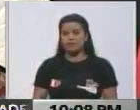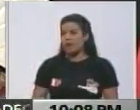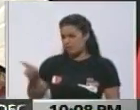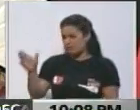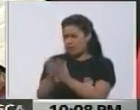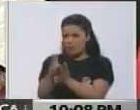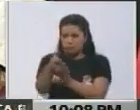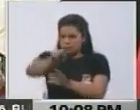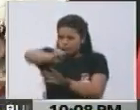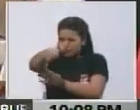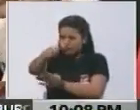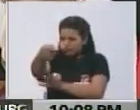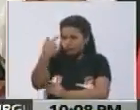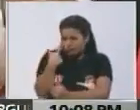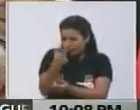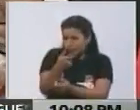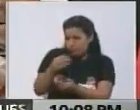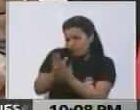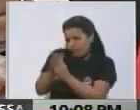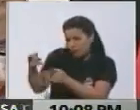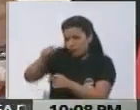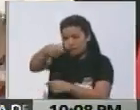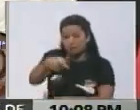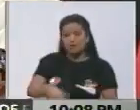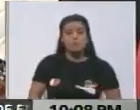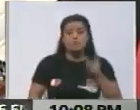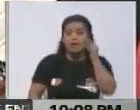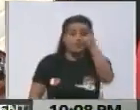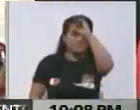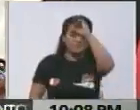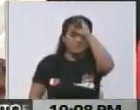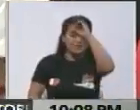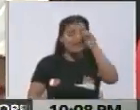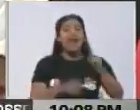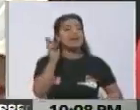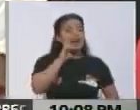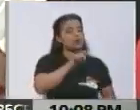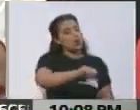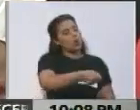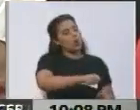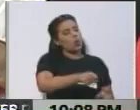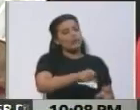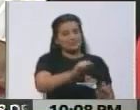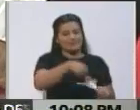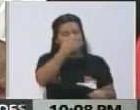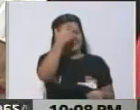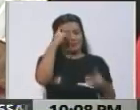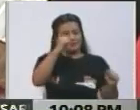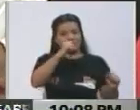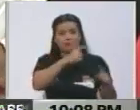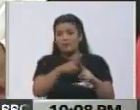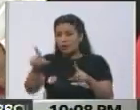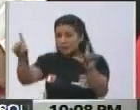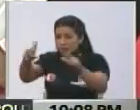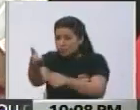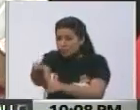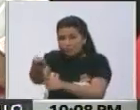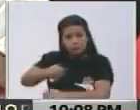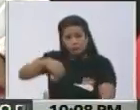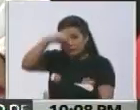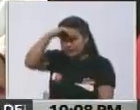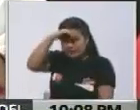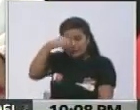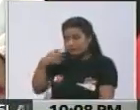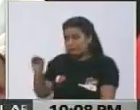ponía. Ella solo sabía manejar la radio, pero no manejaba ya la televisión. Y bueno, el